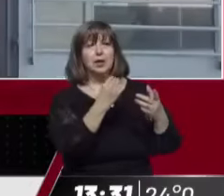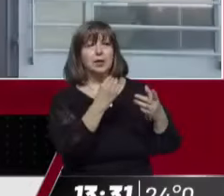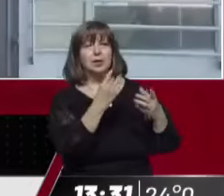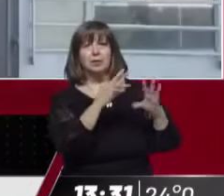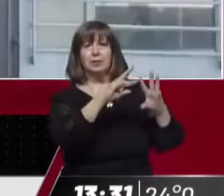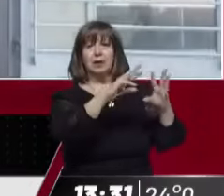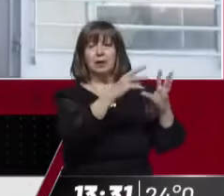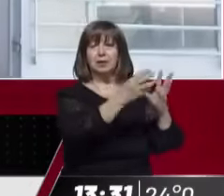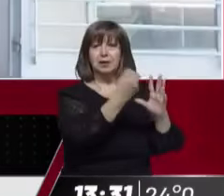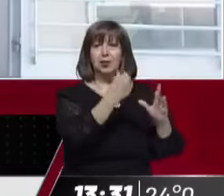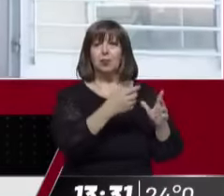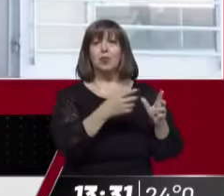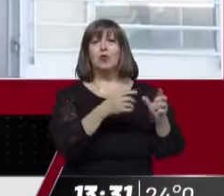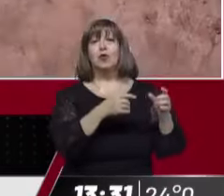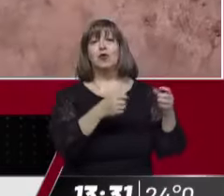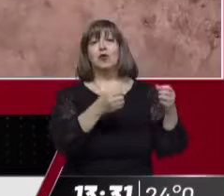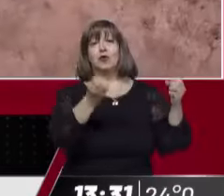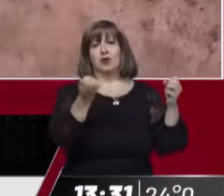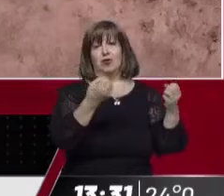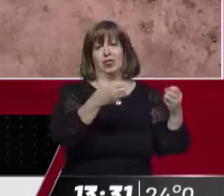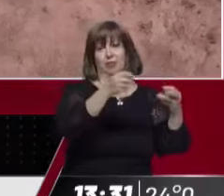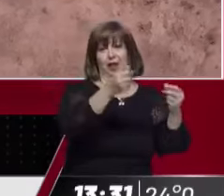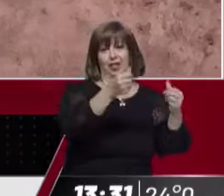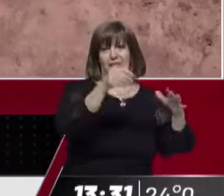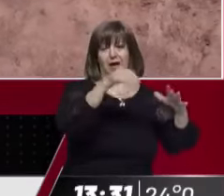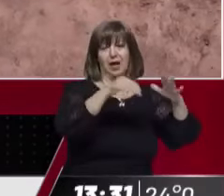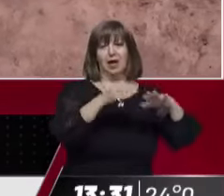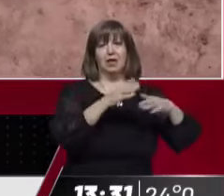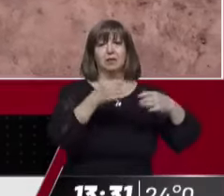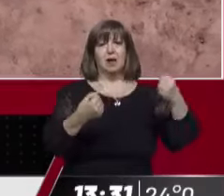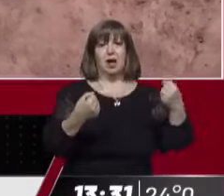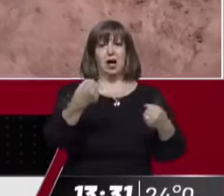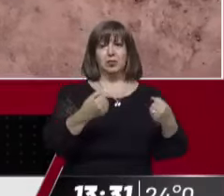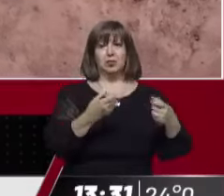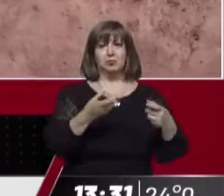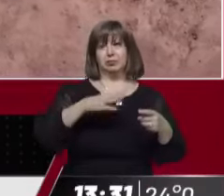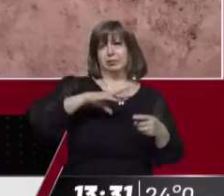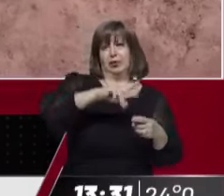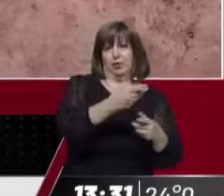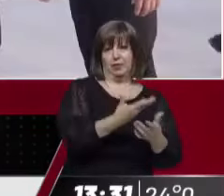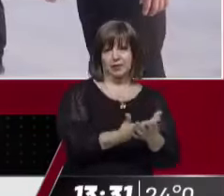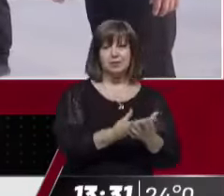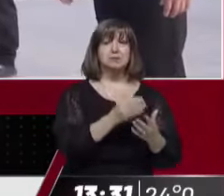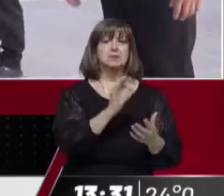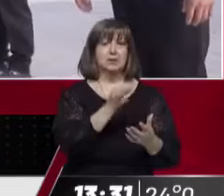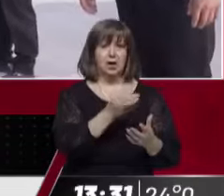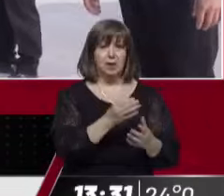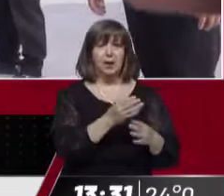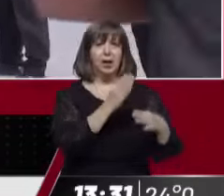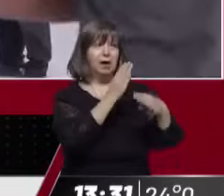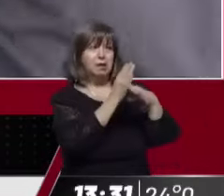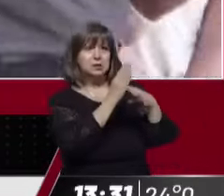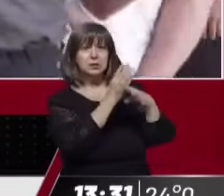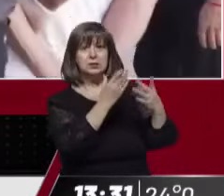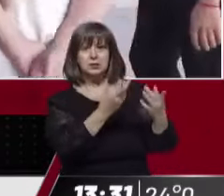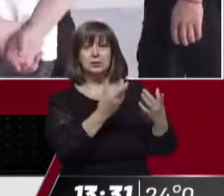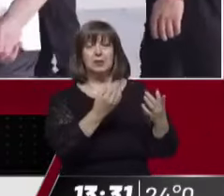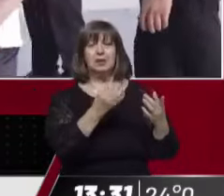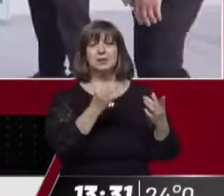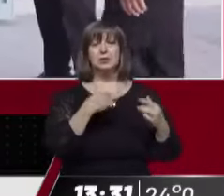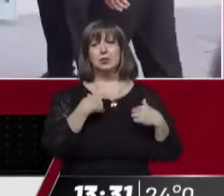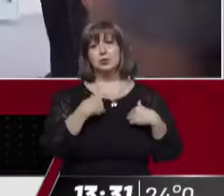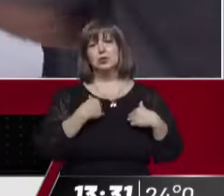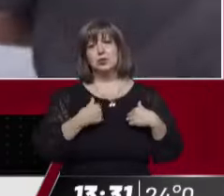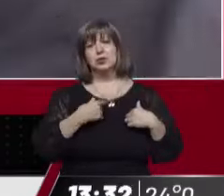con ese criterio, y eso acompaña bien ese pedido, ¿no?, de la víctima, de bueno, la persona que robó y que tiene